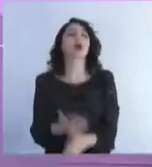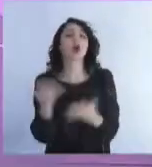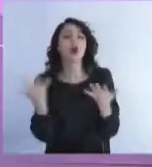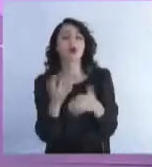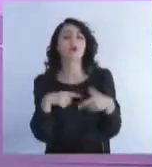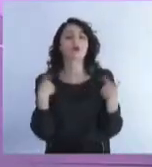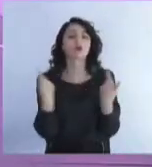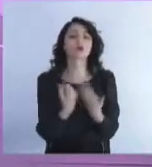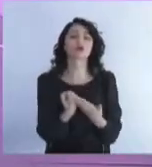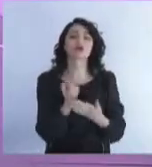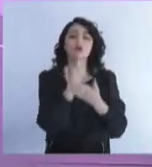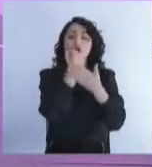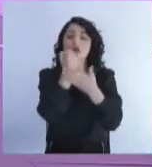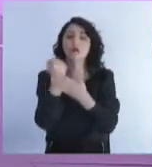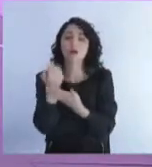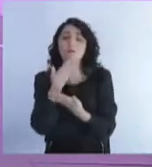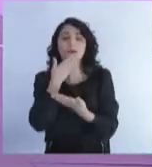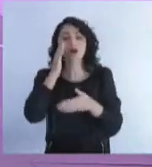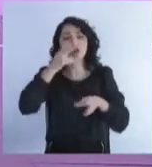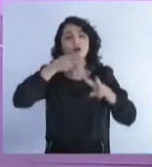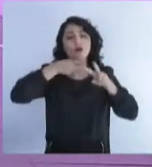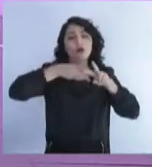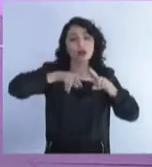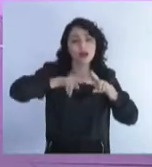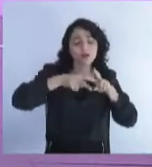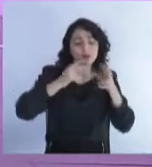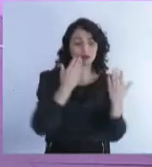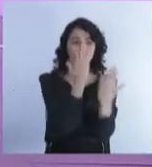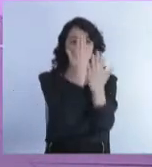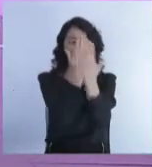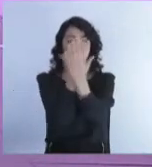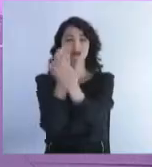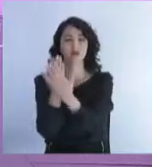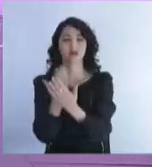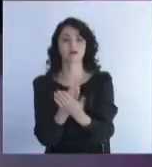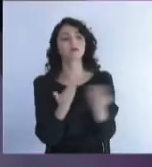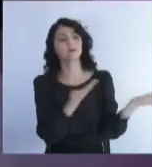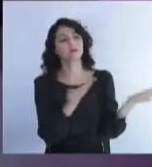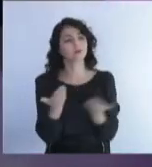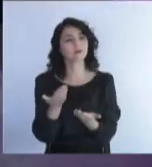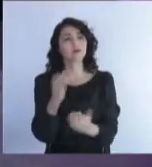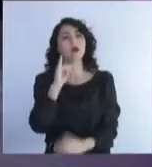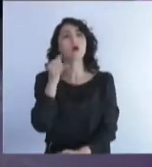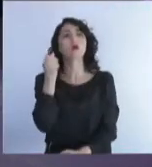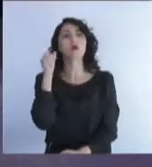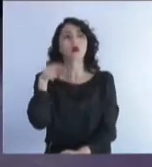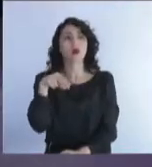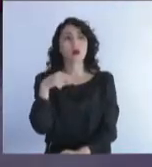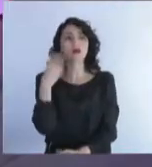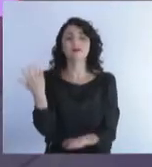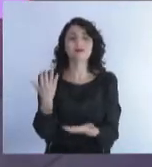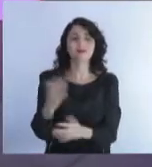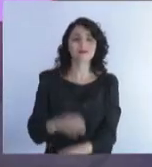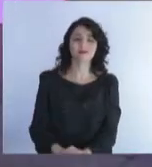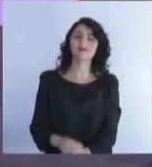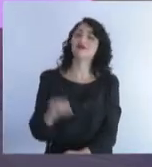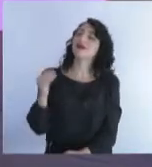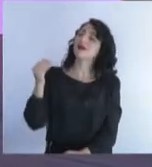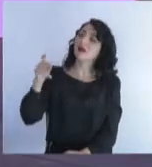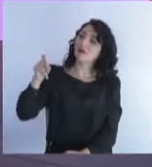tener mejores herramientas también para enfrentarlo. Juan Enrique, bienvenido. Paloma, buenos días. Muchas